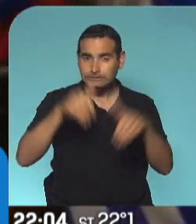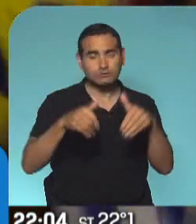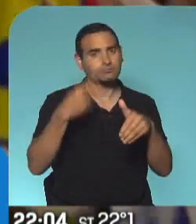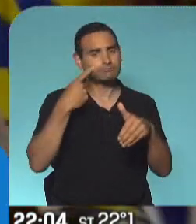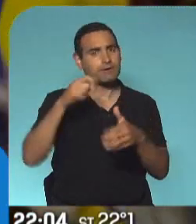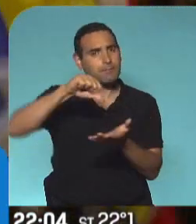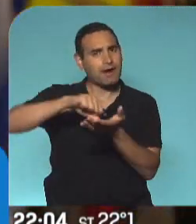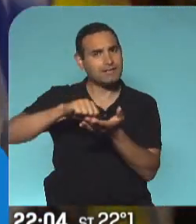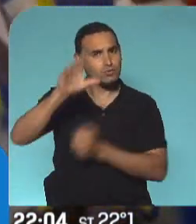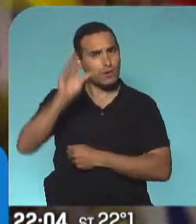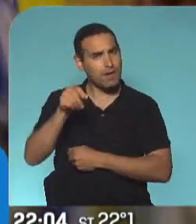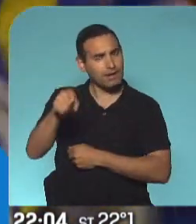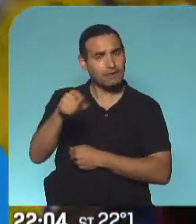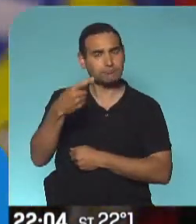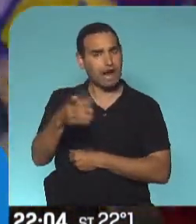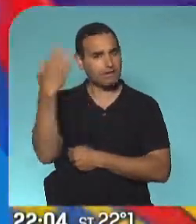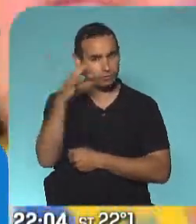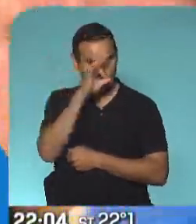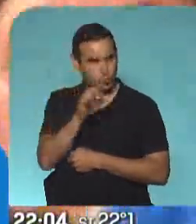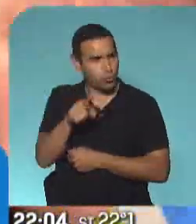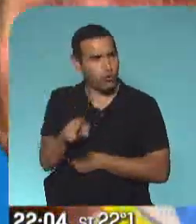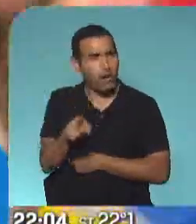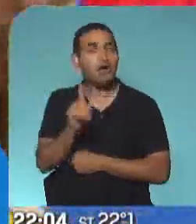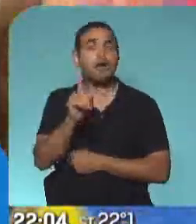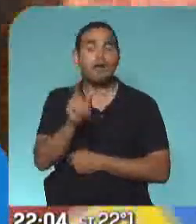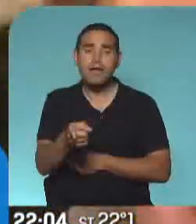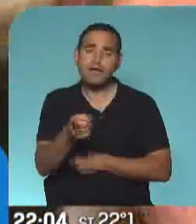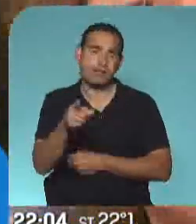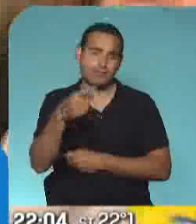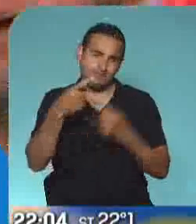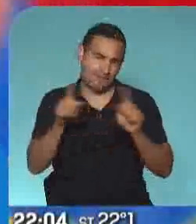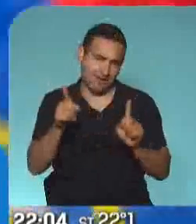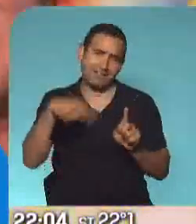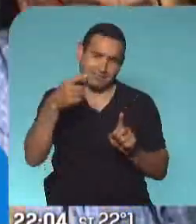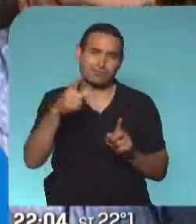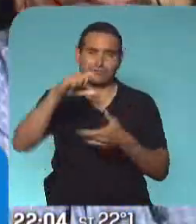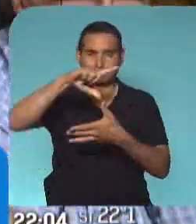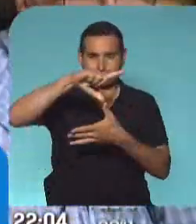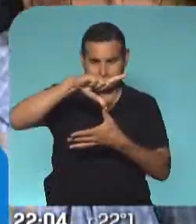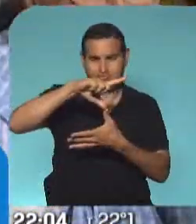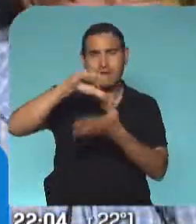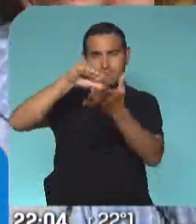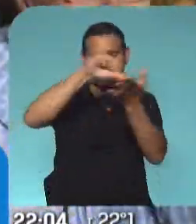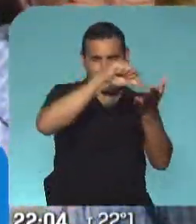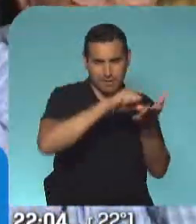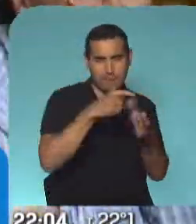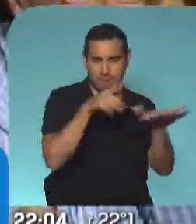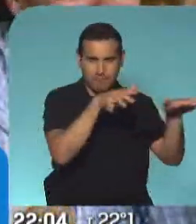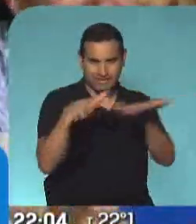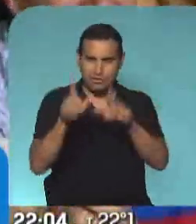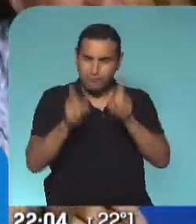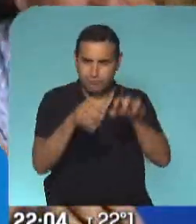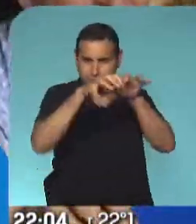país sudamericano en una situación inédita en su historia, pero no así en el actual contexto de Latinoamérica, también caracterizado por